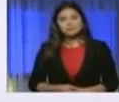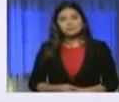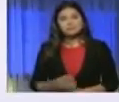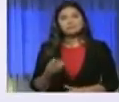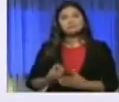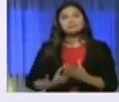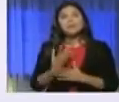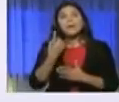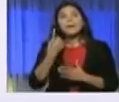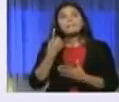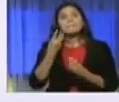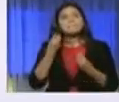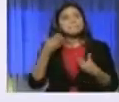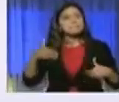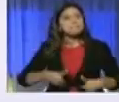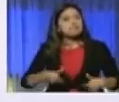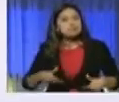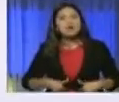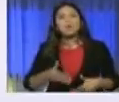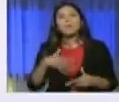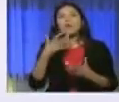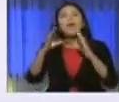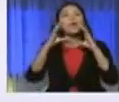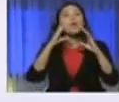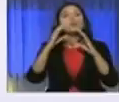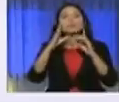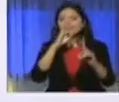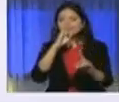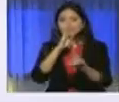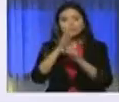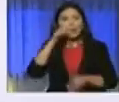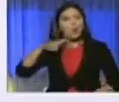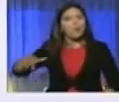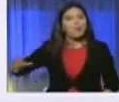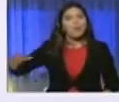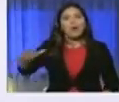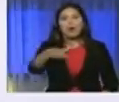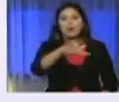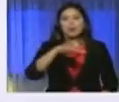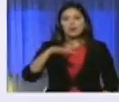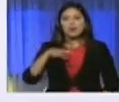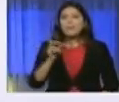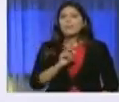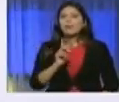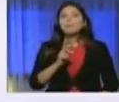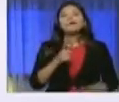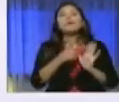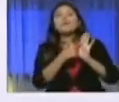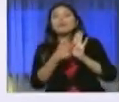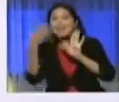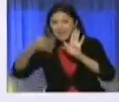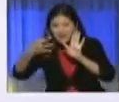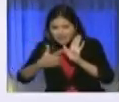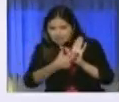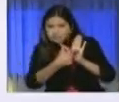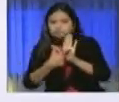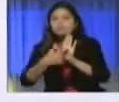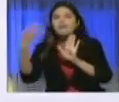mil maneras para comunicarnos con el pueblo. No solo para que llegue la verdad